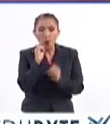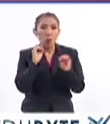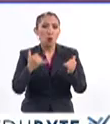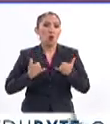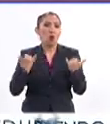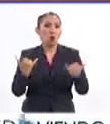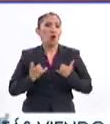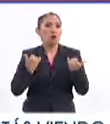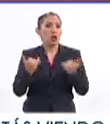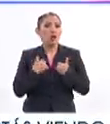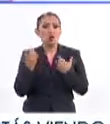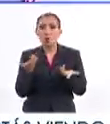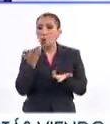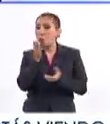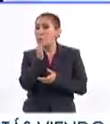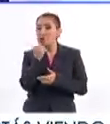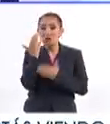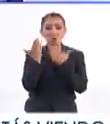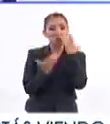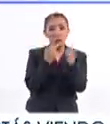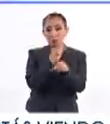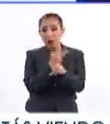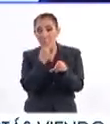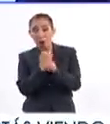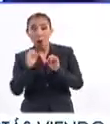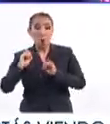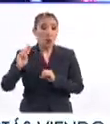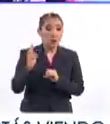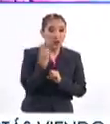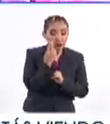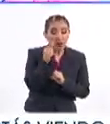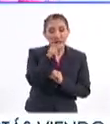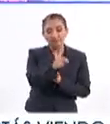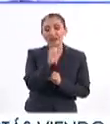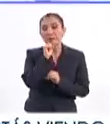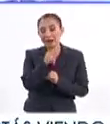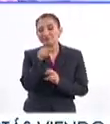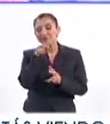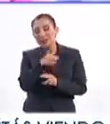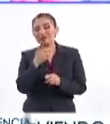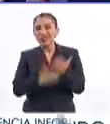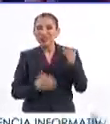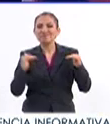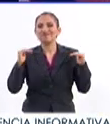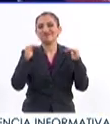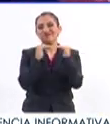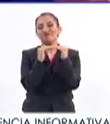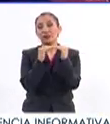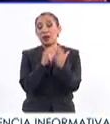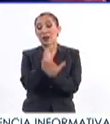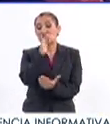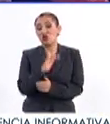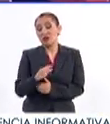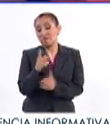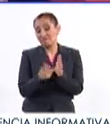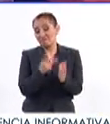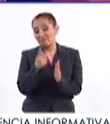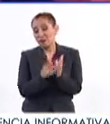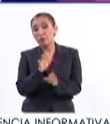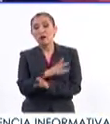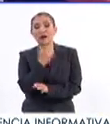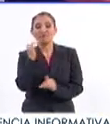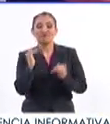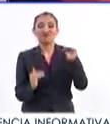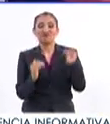los jóvenes que no acceden a la educación media superior y superior son otras caras de la inequidad, en la mayoría de los casos por